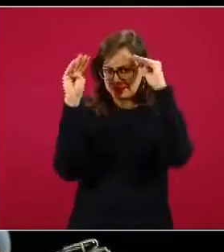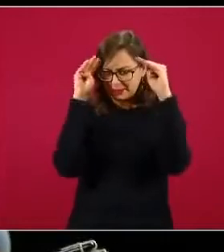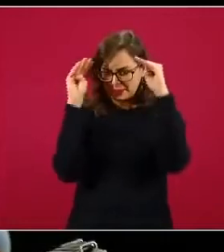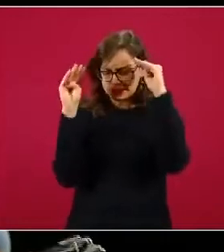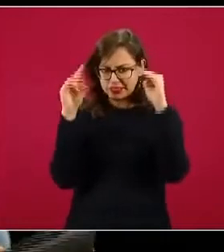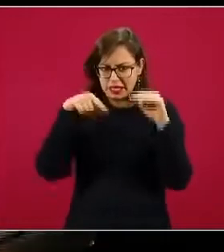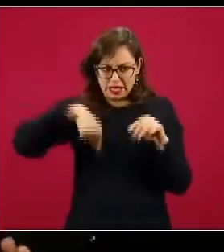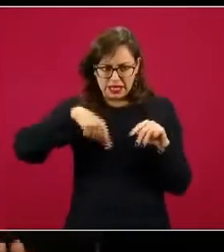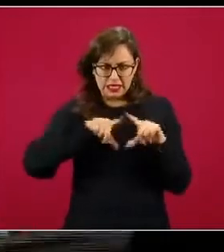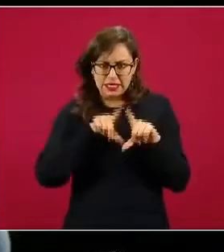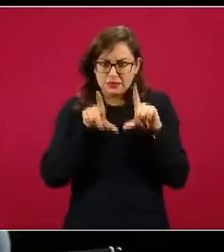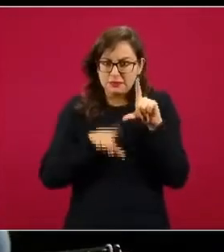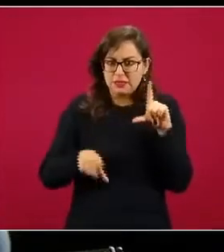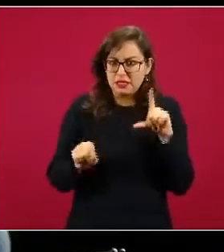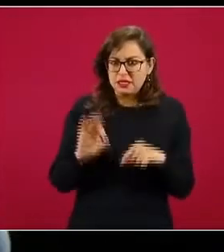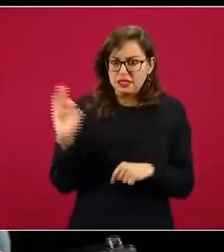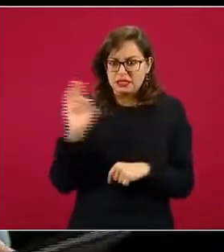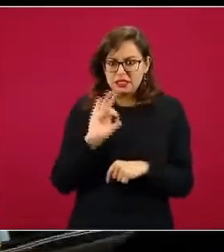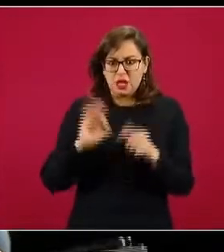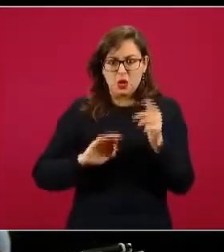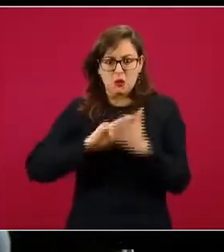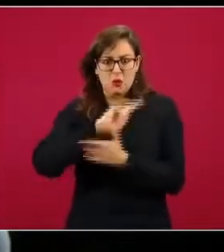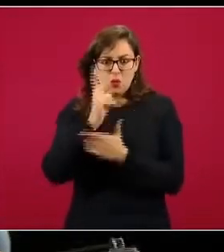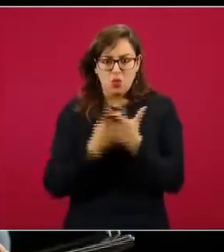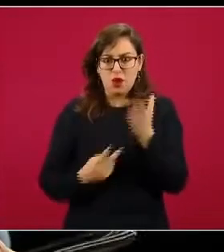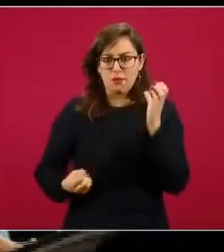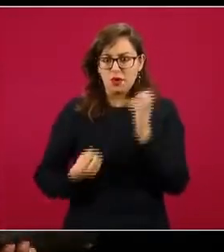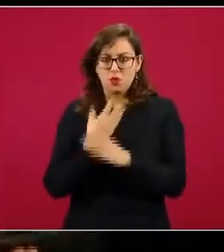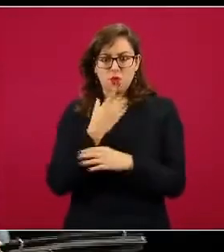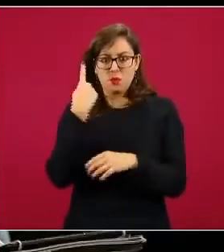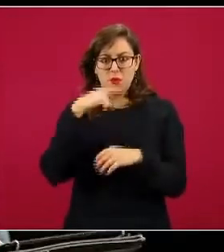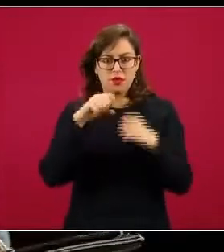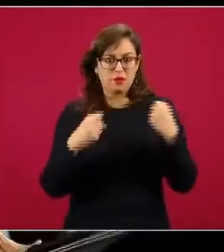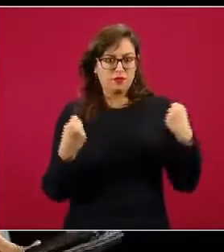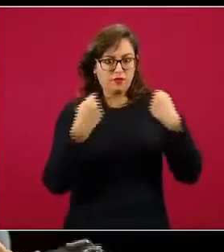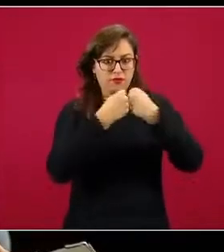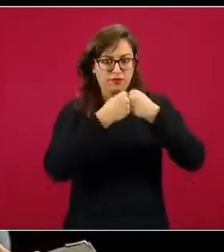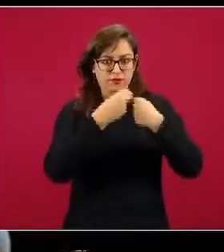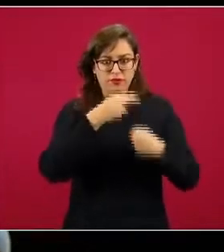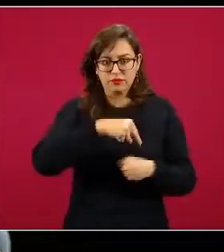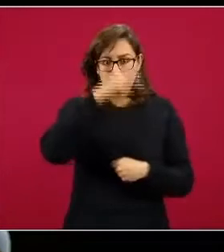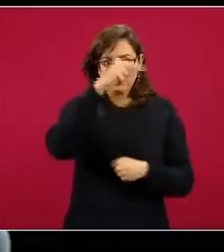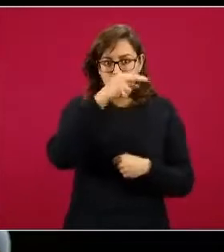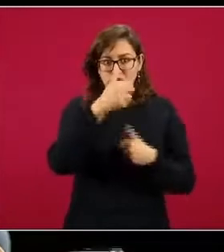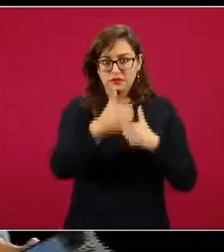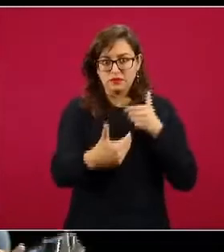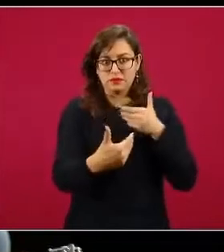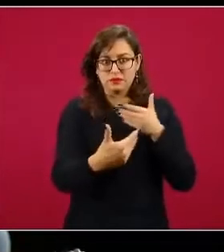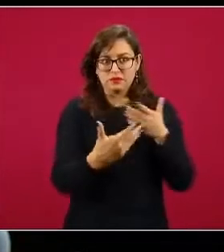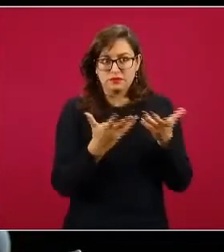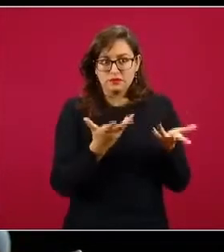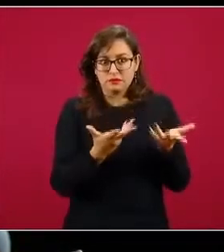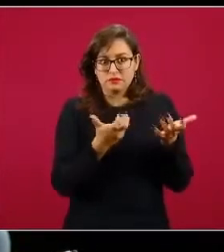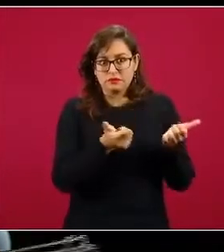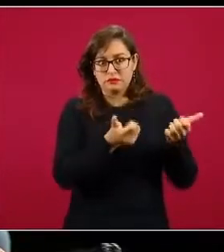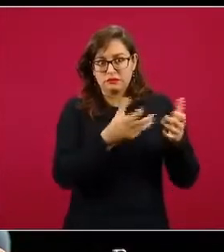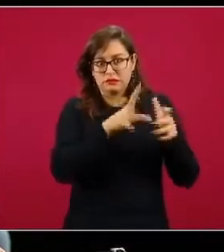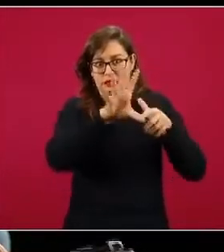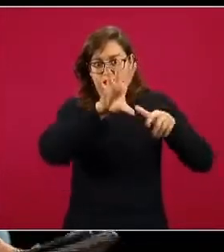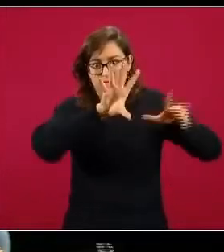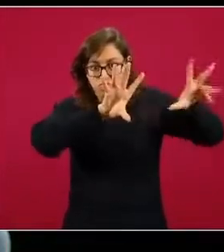el caso de México, un programa especial para en los estados fronterizos y verificar que esta cepa no entre, ahora sí que de este